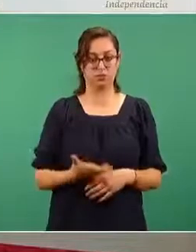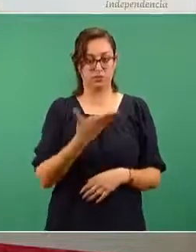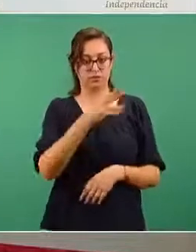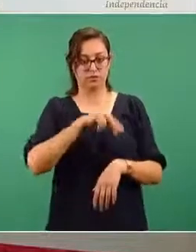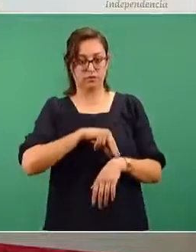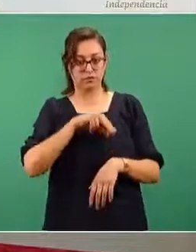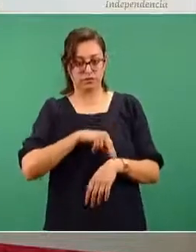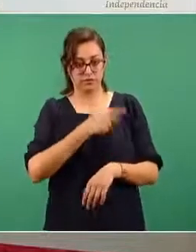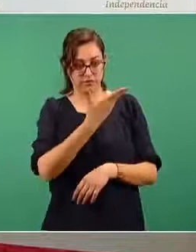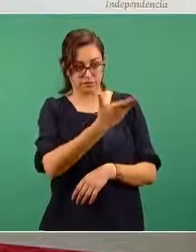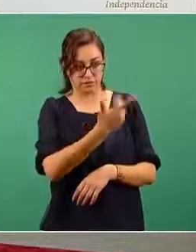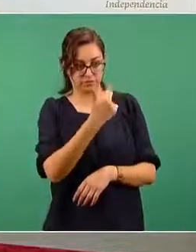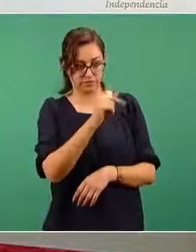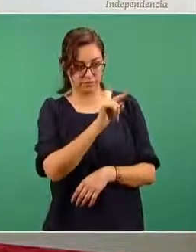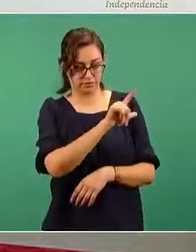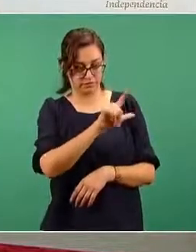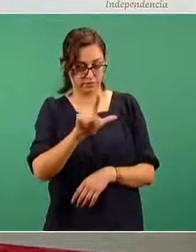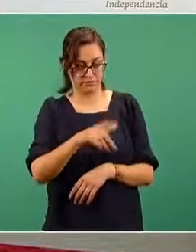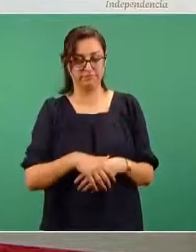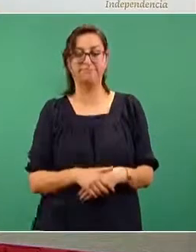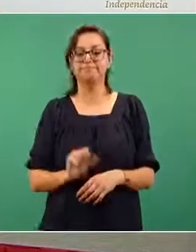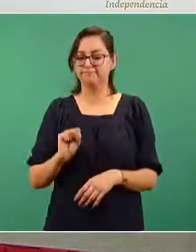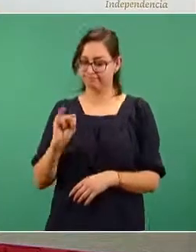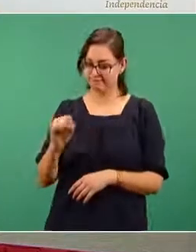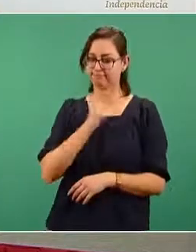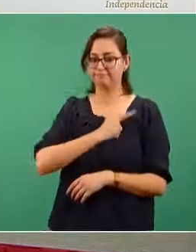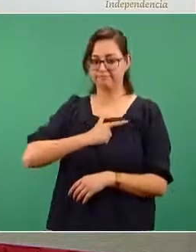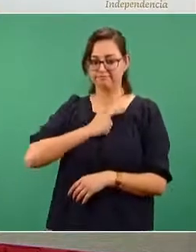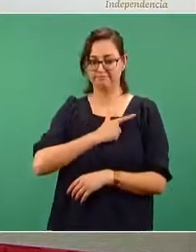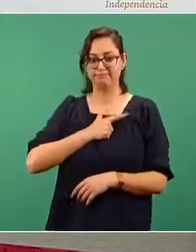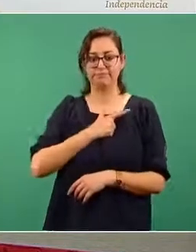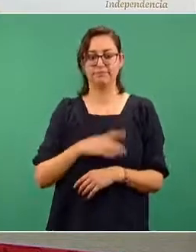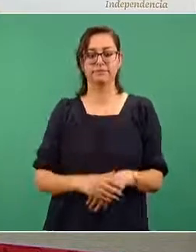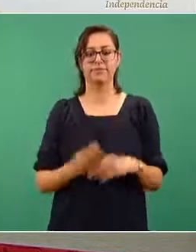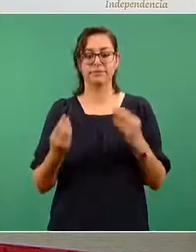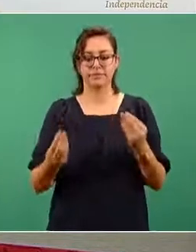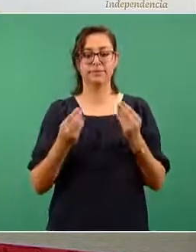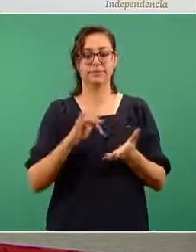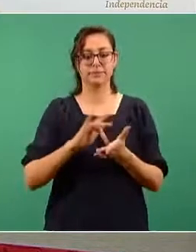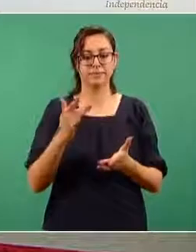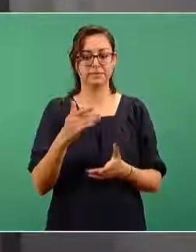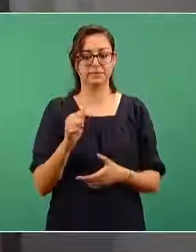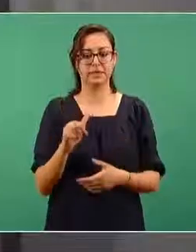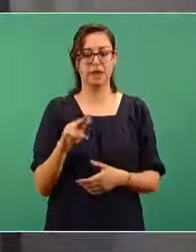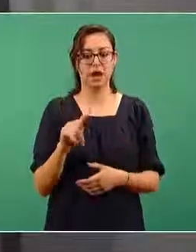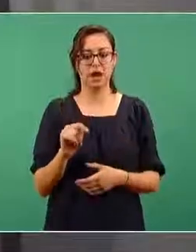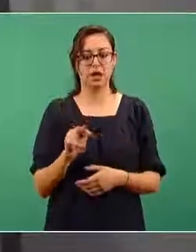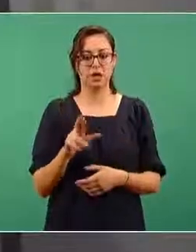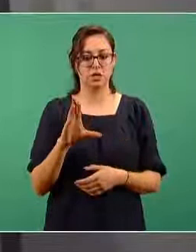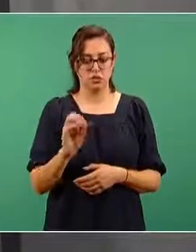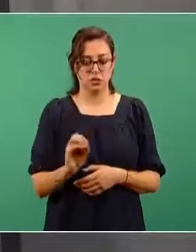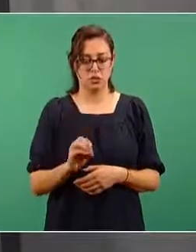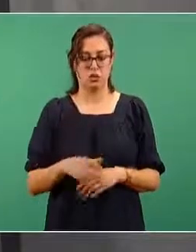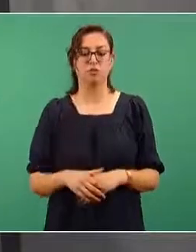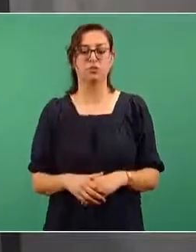Doctor, ¿quiere usted tomar la palabra? Con mucho gusto. Sí, gracias, Arturo, por mencionar esto que sirve de